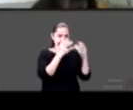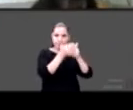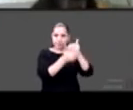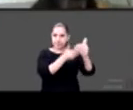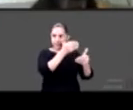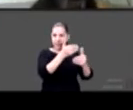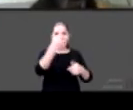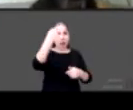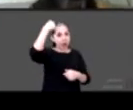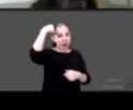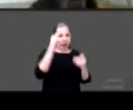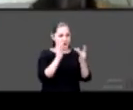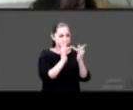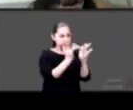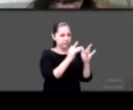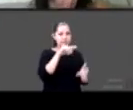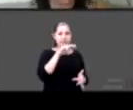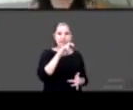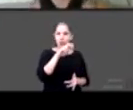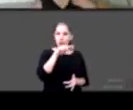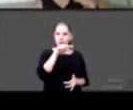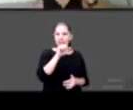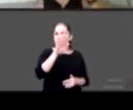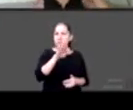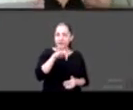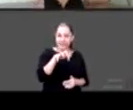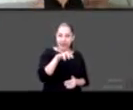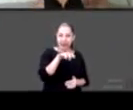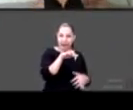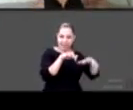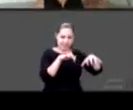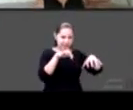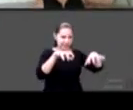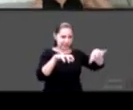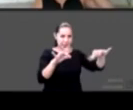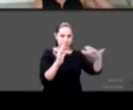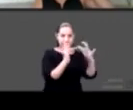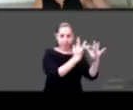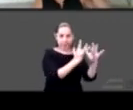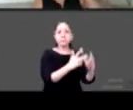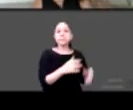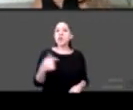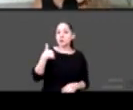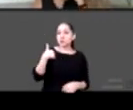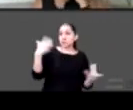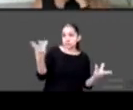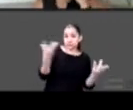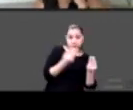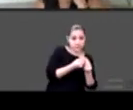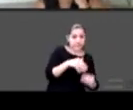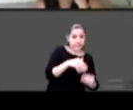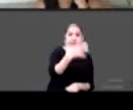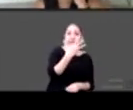como arañitas? Pues jugar conmigo 15 minutos ayuda a que las arañitas hagan su trabajo. Y